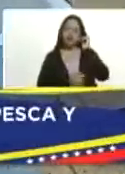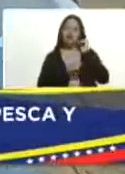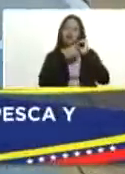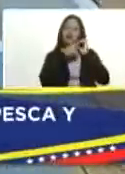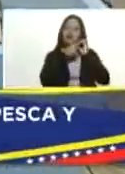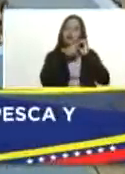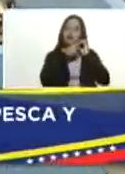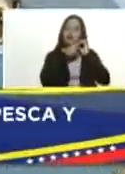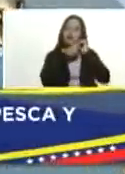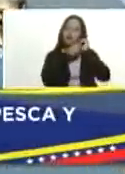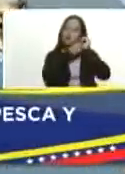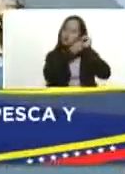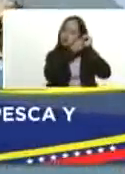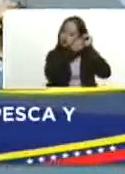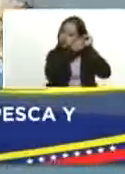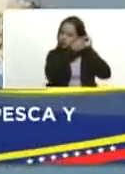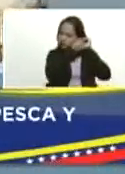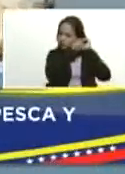hoy en la mañana, sí, pues.